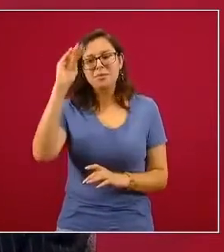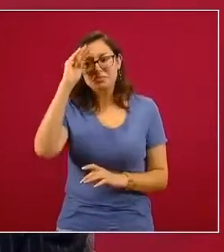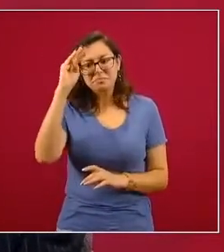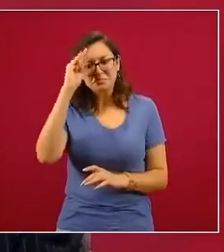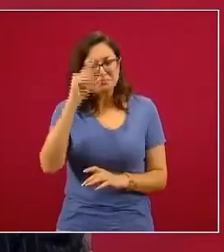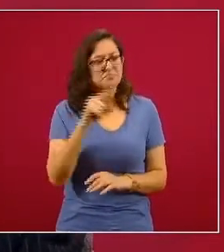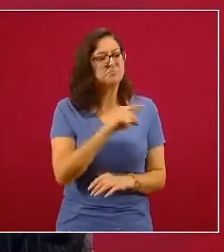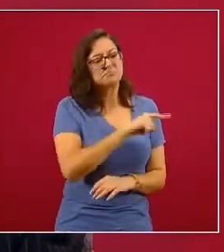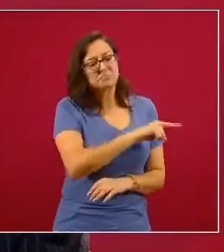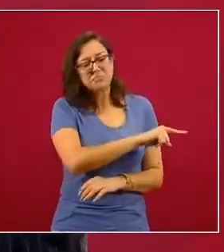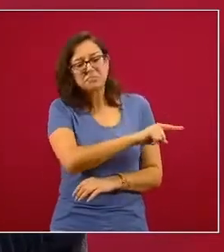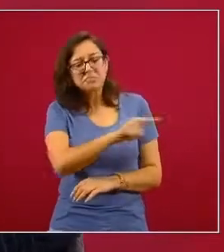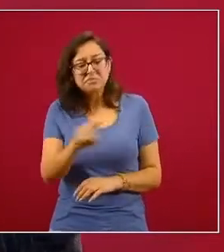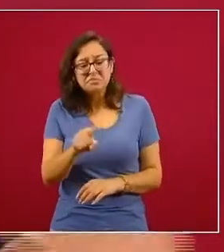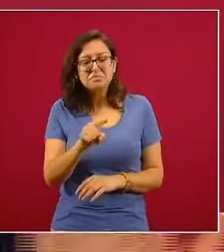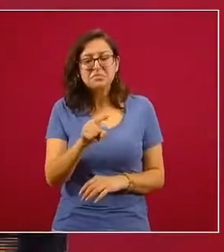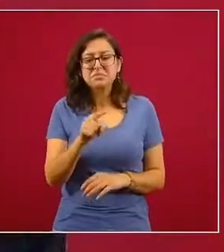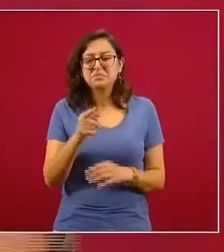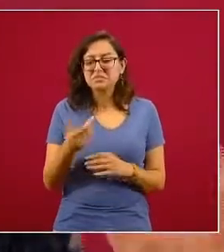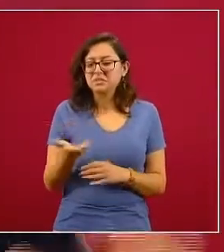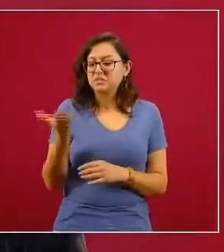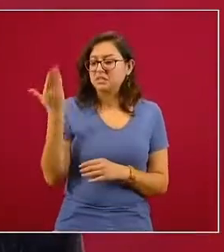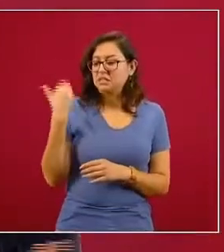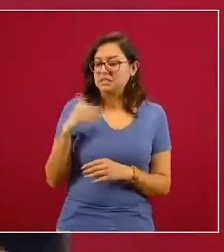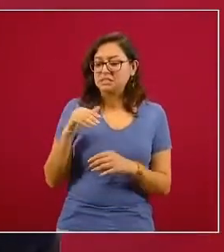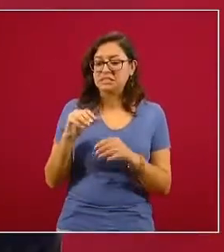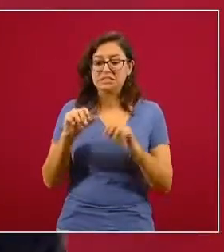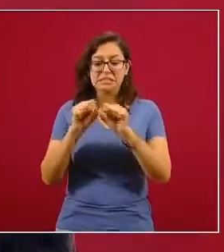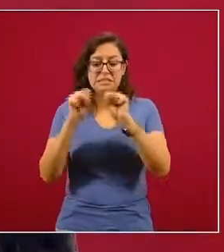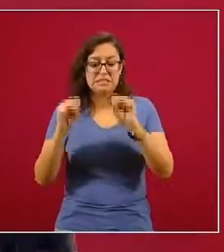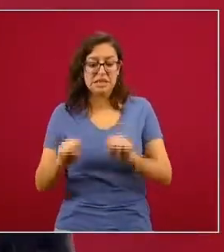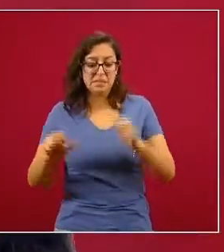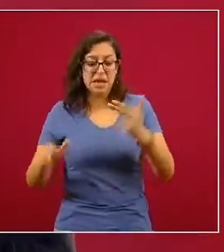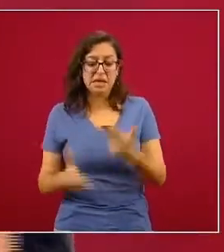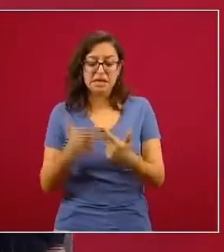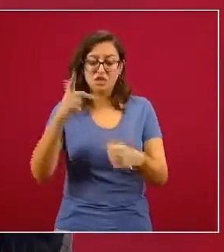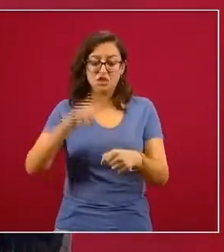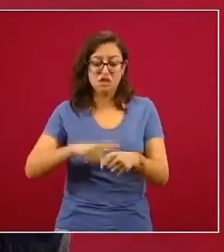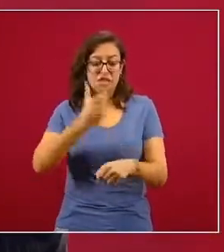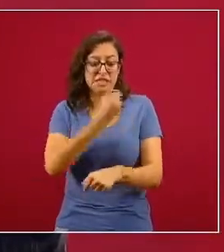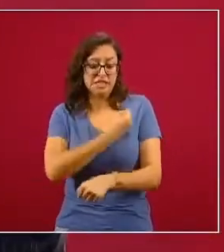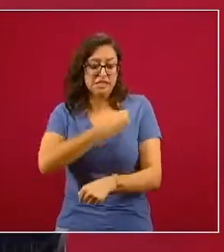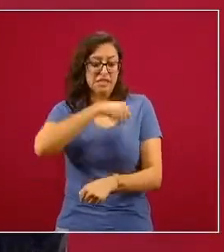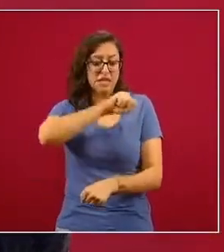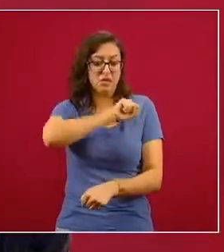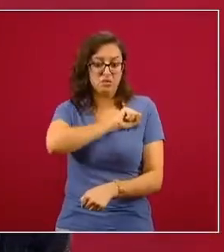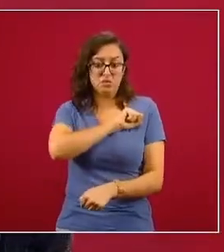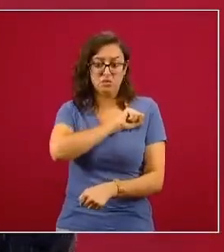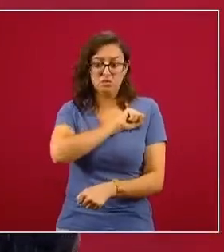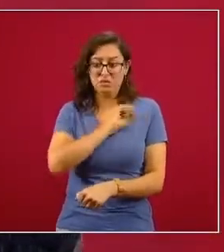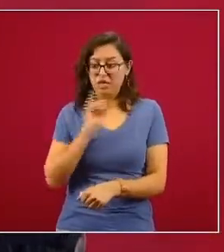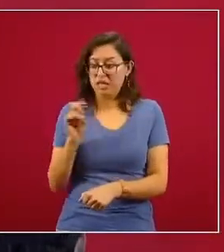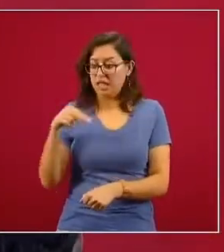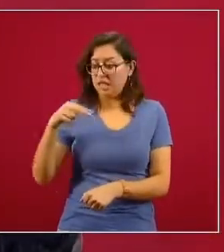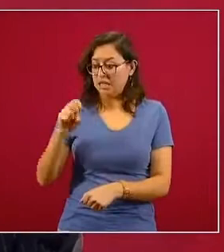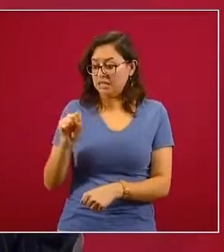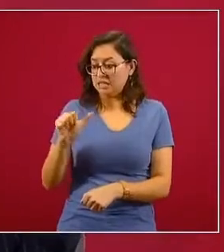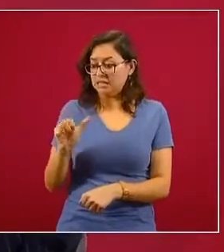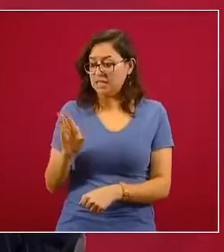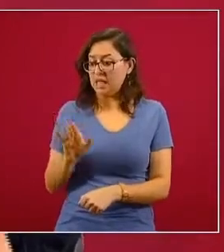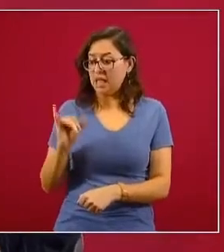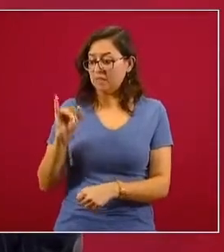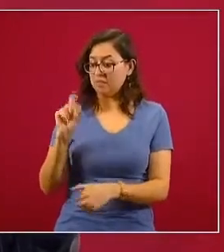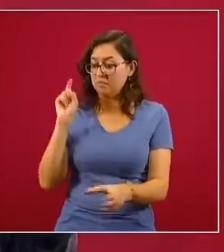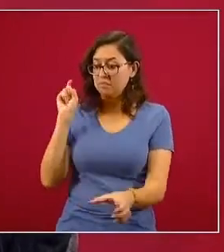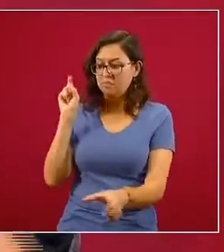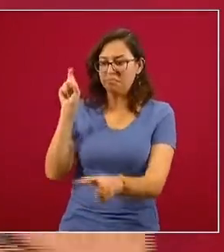les entusiasmó la idea de pertenecer a un sistema nacional en la perspectiva de tener un sistema